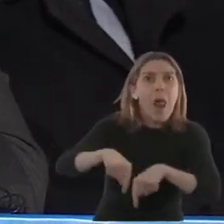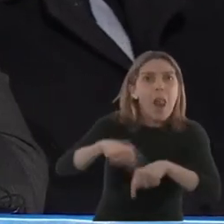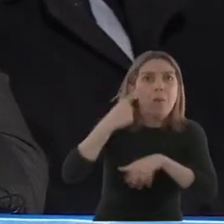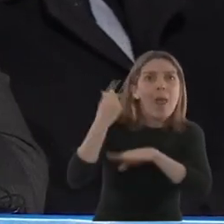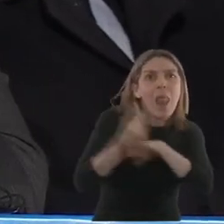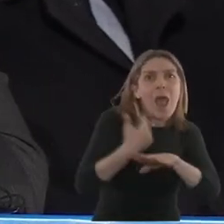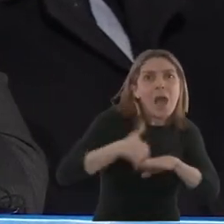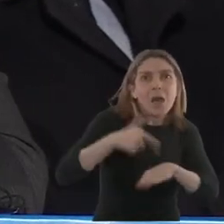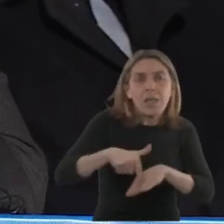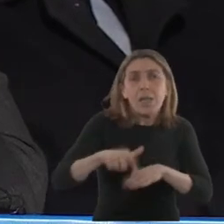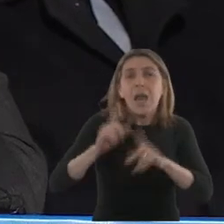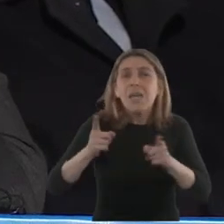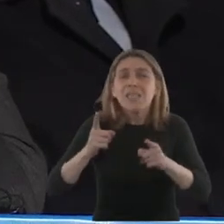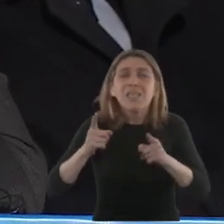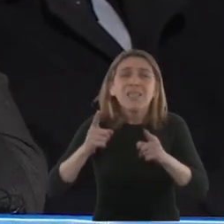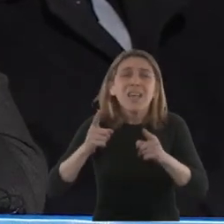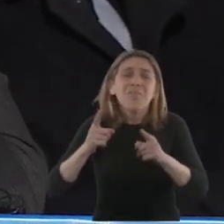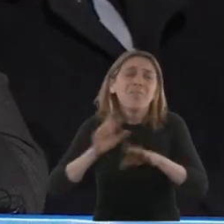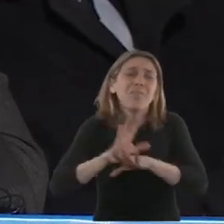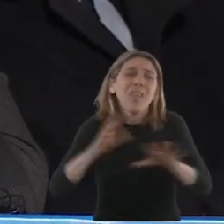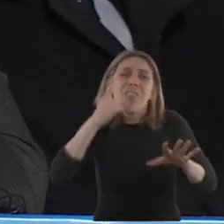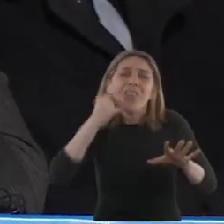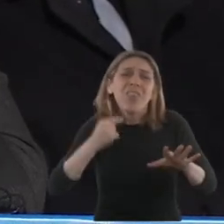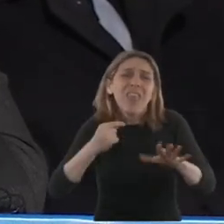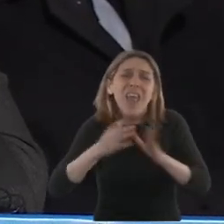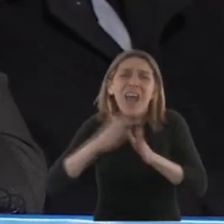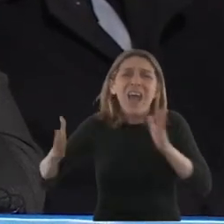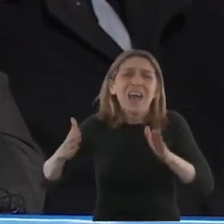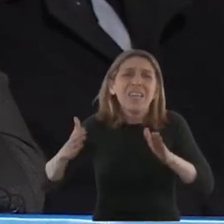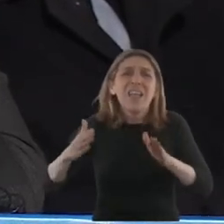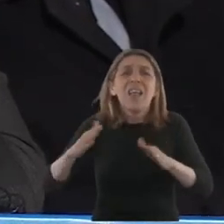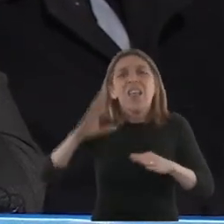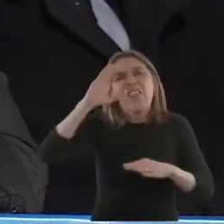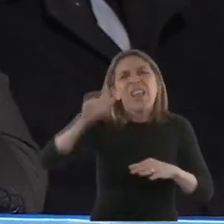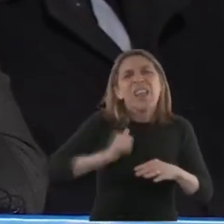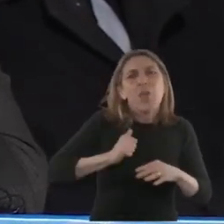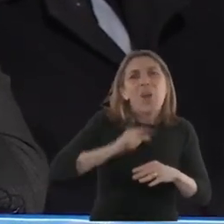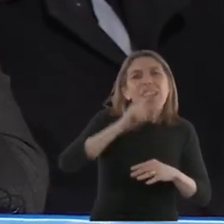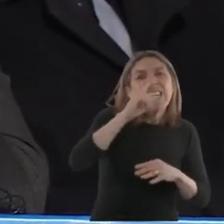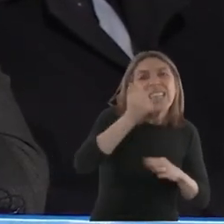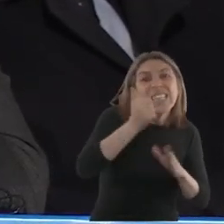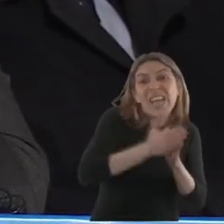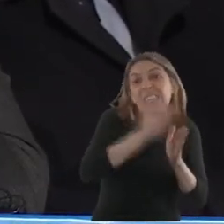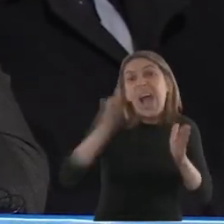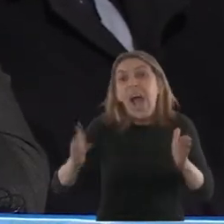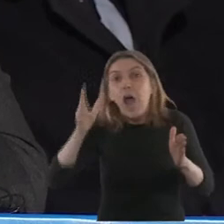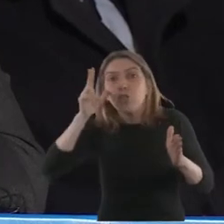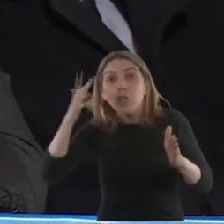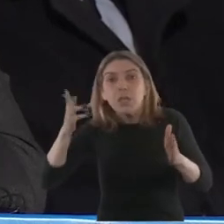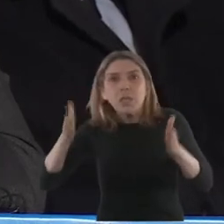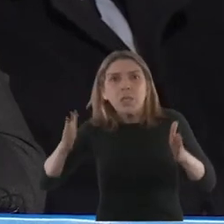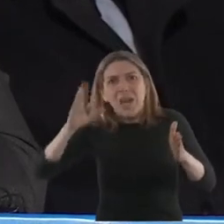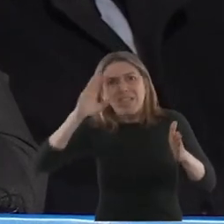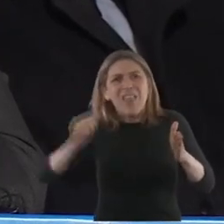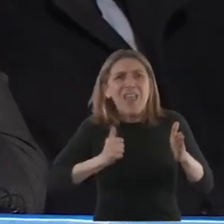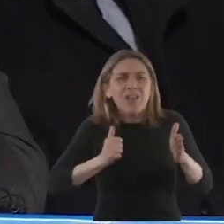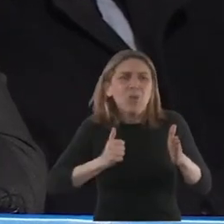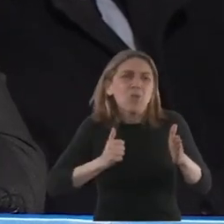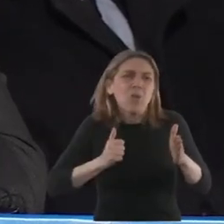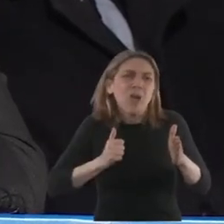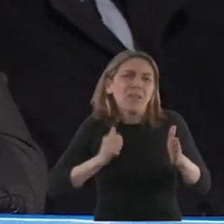solo el preludio de la noche más oscura, la dictadura del 76 al 83, con los miles de muertos